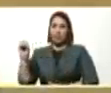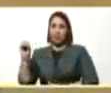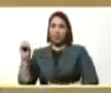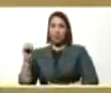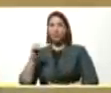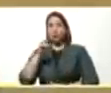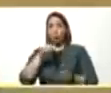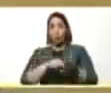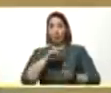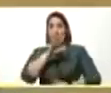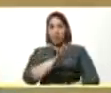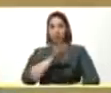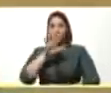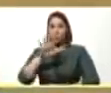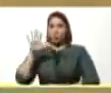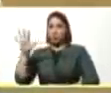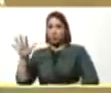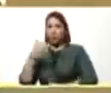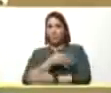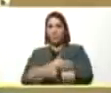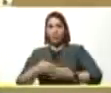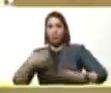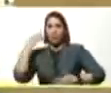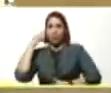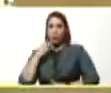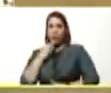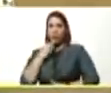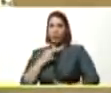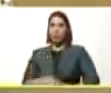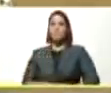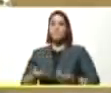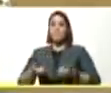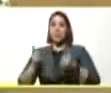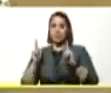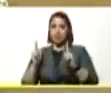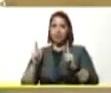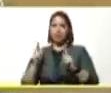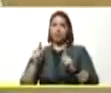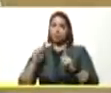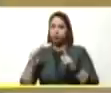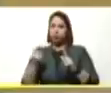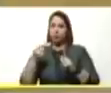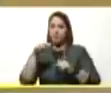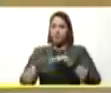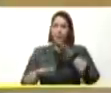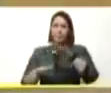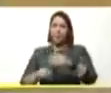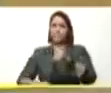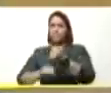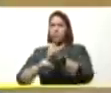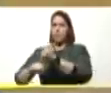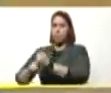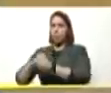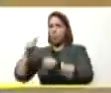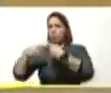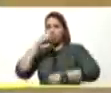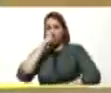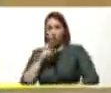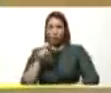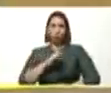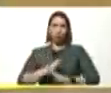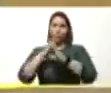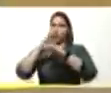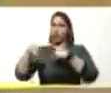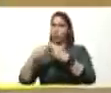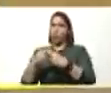2.555 millones de bolívares que van a permitir dar el primer impulso el año que viene y no detener, como no se ha